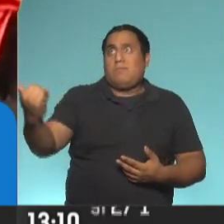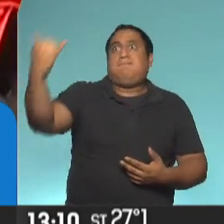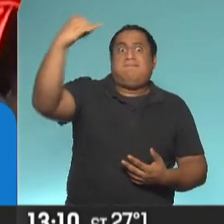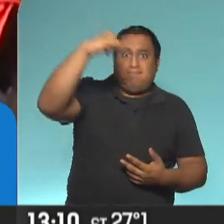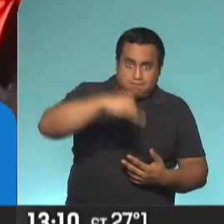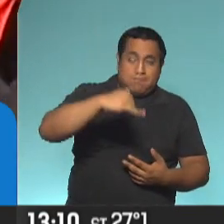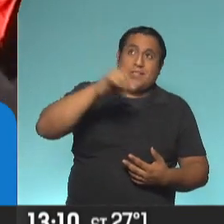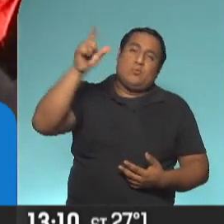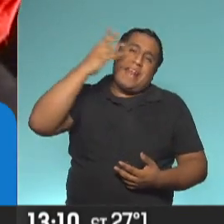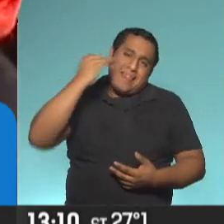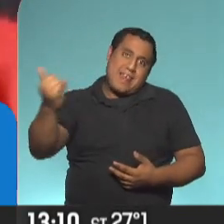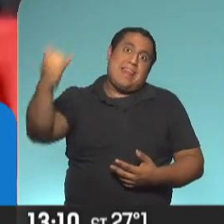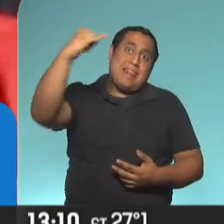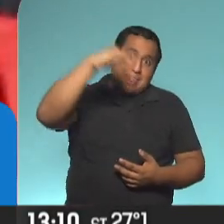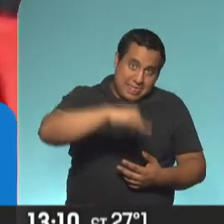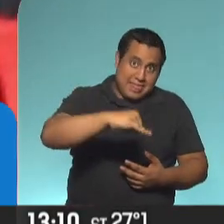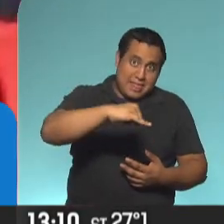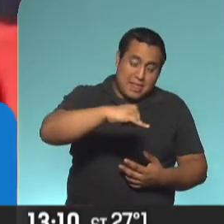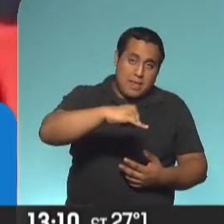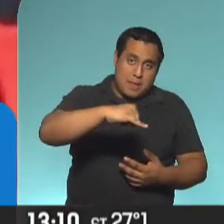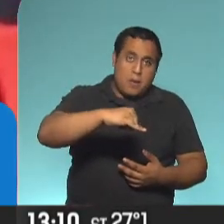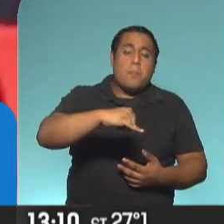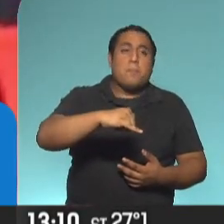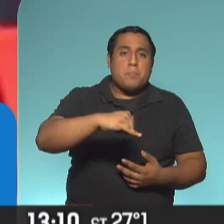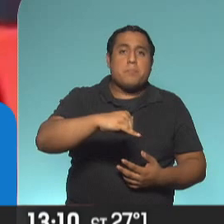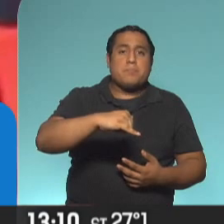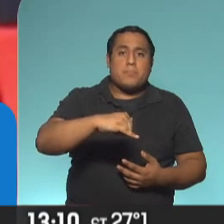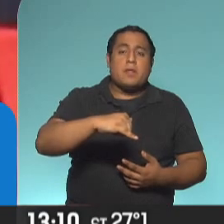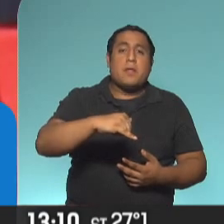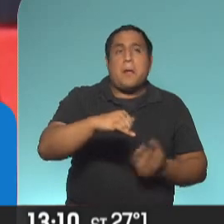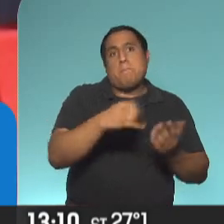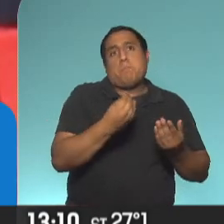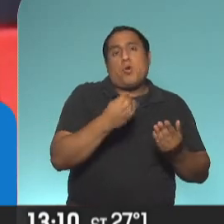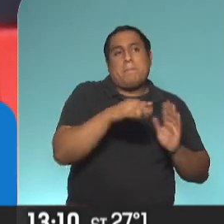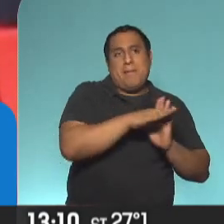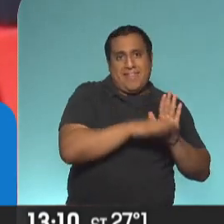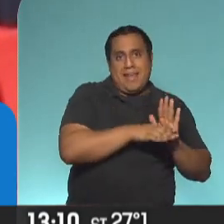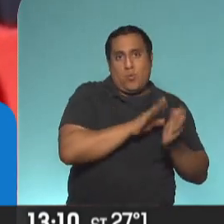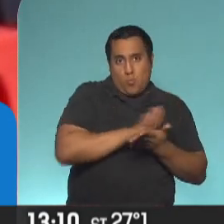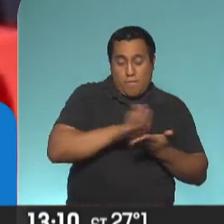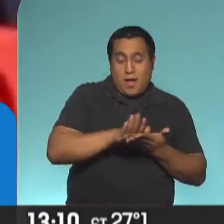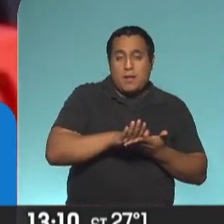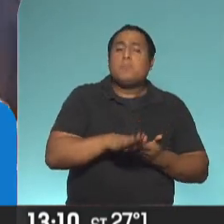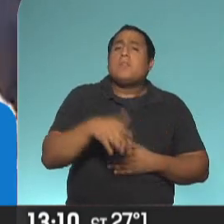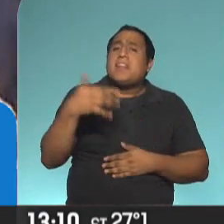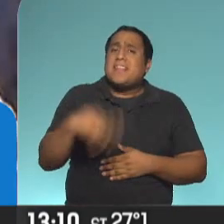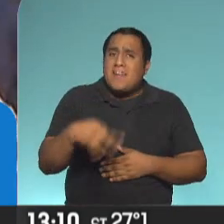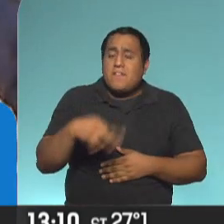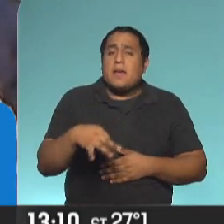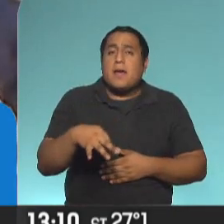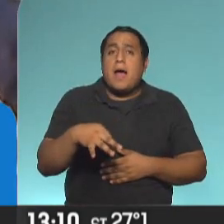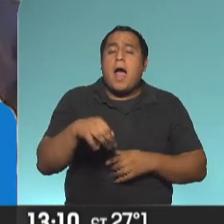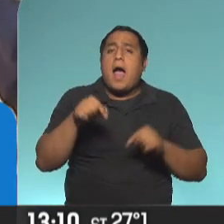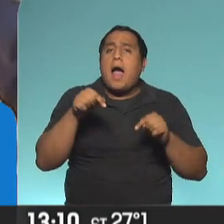justamente desde Gran Bretaña, a raíz de la aplicación de esta medida, tener en cuenta entonces que todavía no se